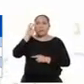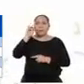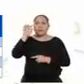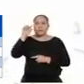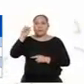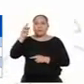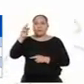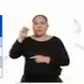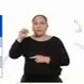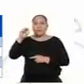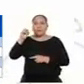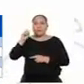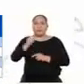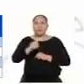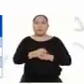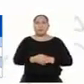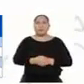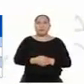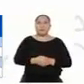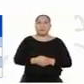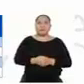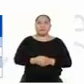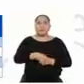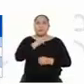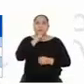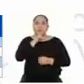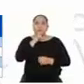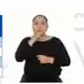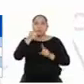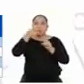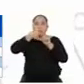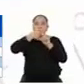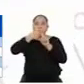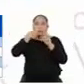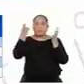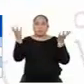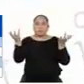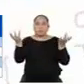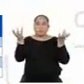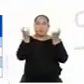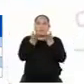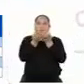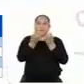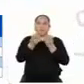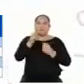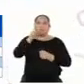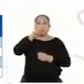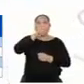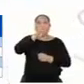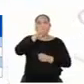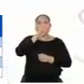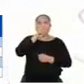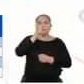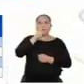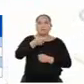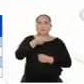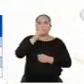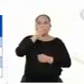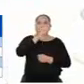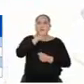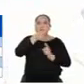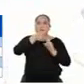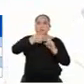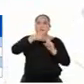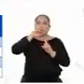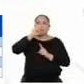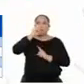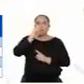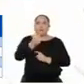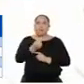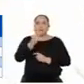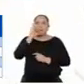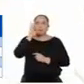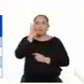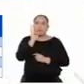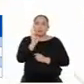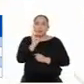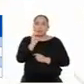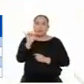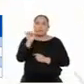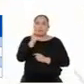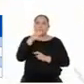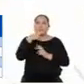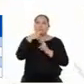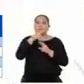gramos. Solo me falta sumar ambos totales. 26,4 más 0,6